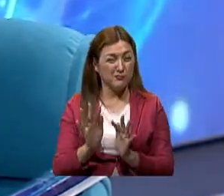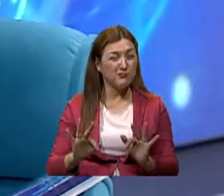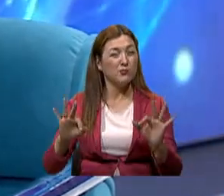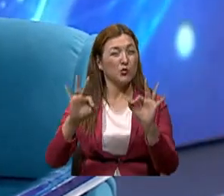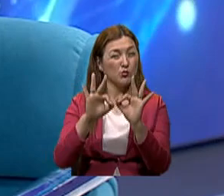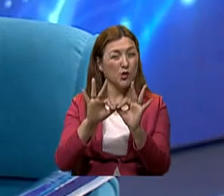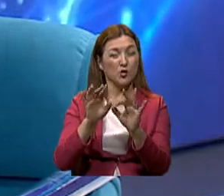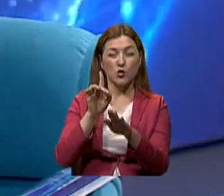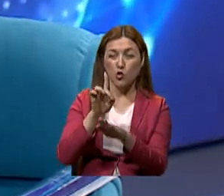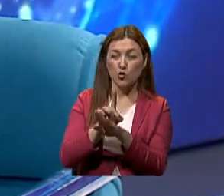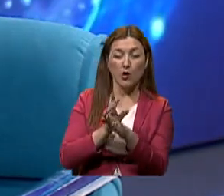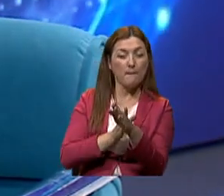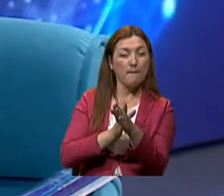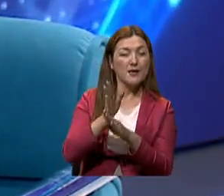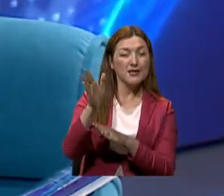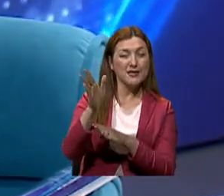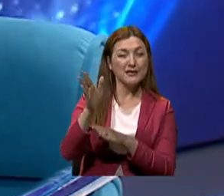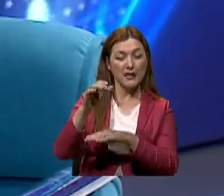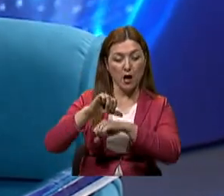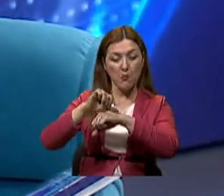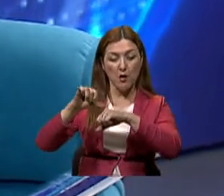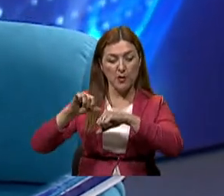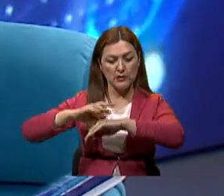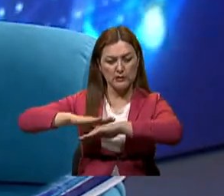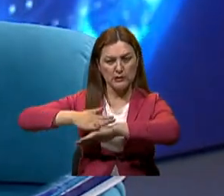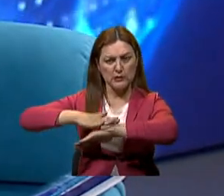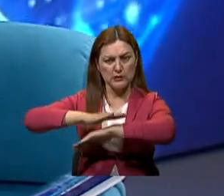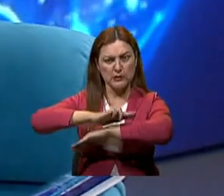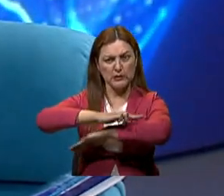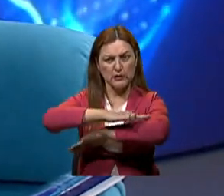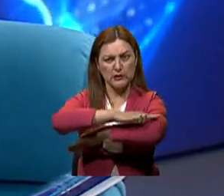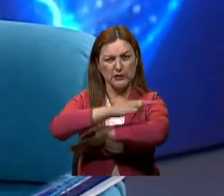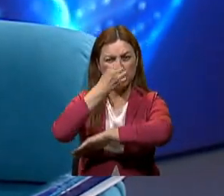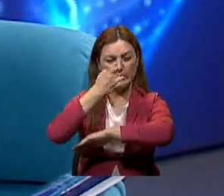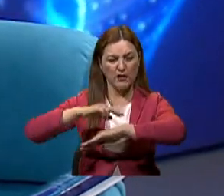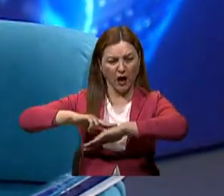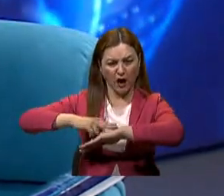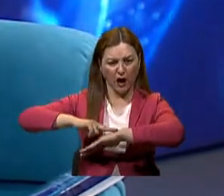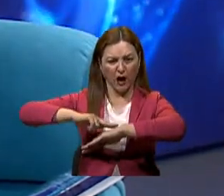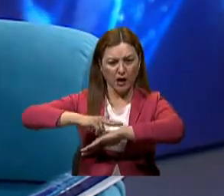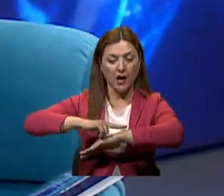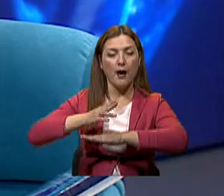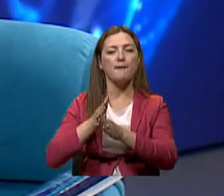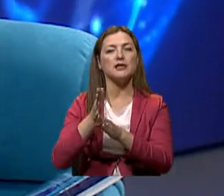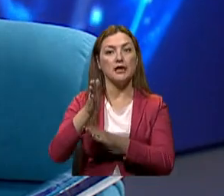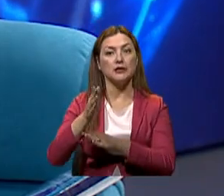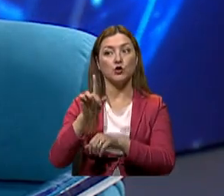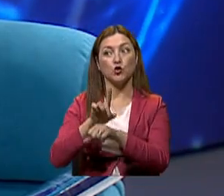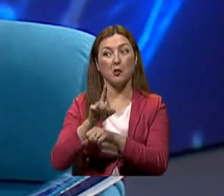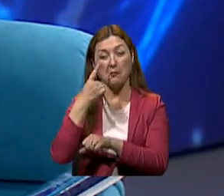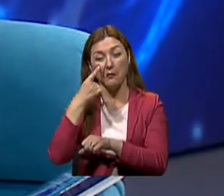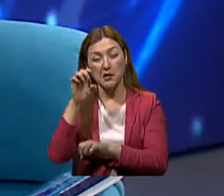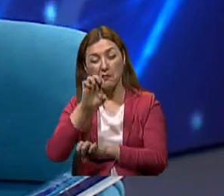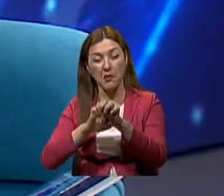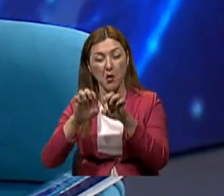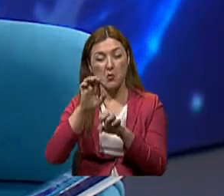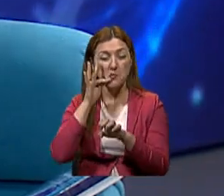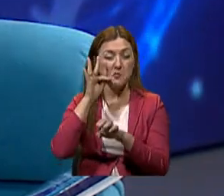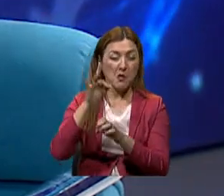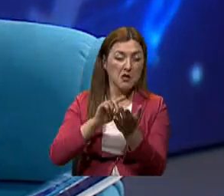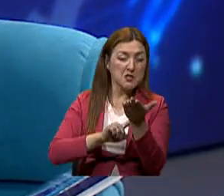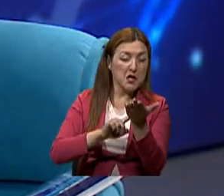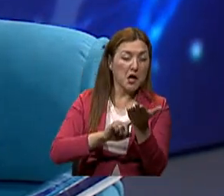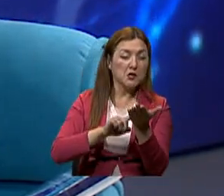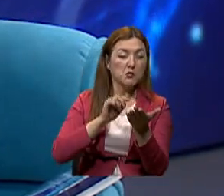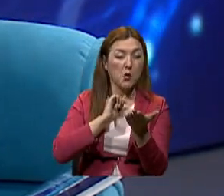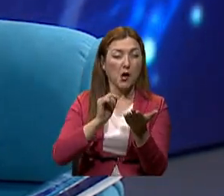al cirujano vascular para que nos evalúe esto, especialmente si es que tenemos diabetes. Pero ahora, digamos, he visto yo casos muy graves y seguramente todos